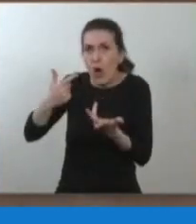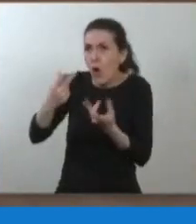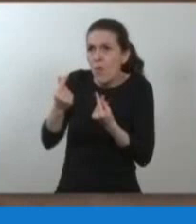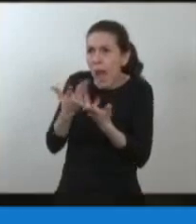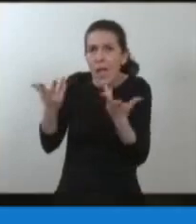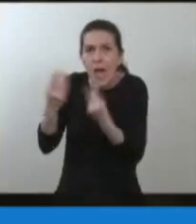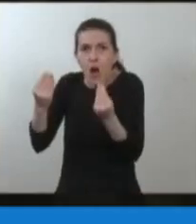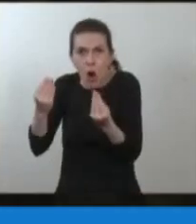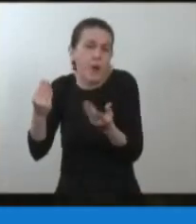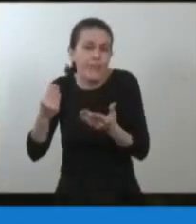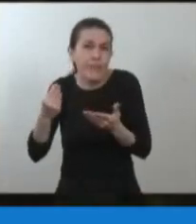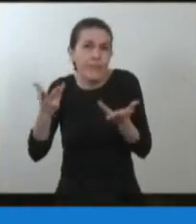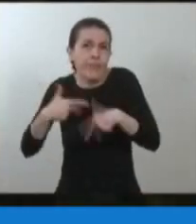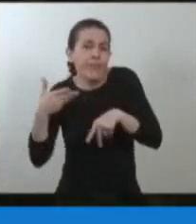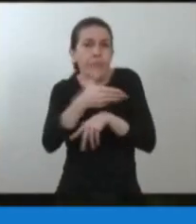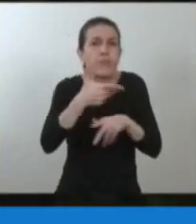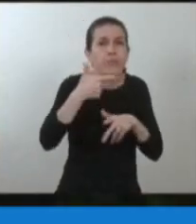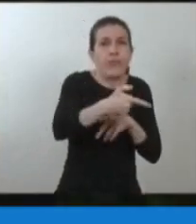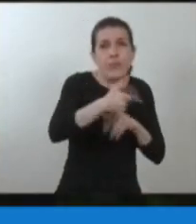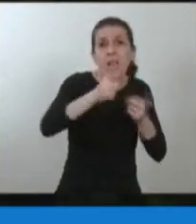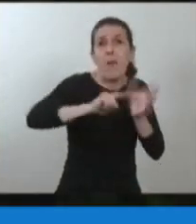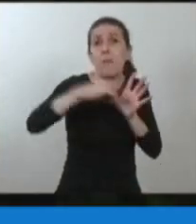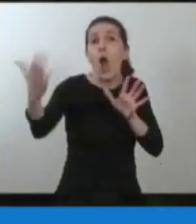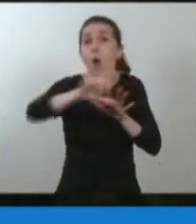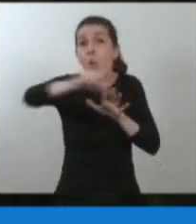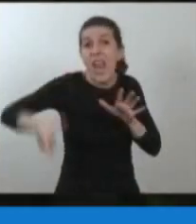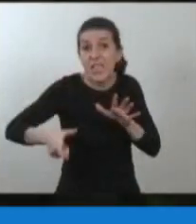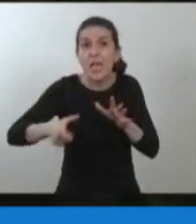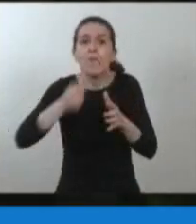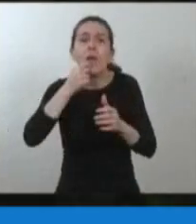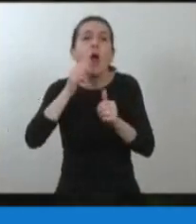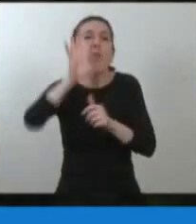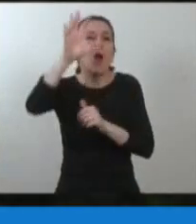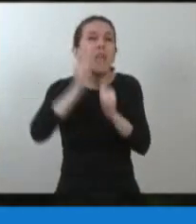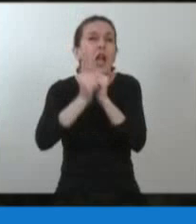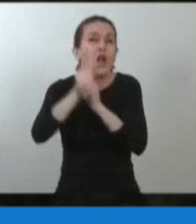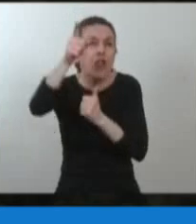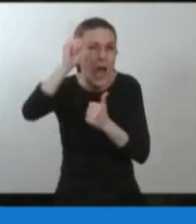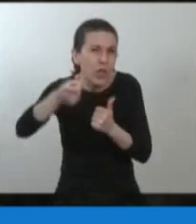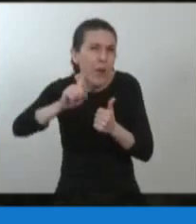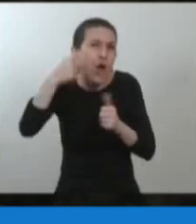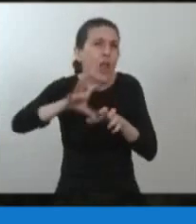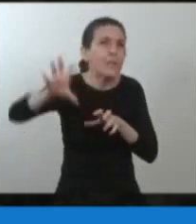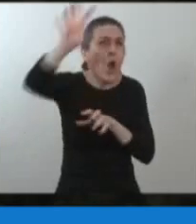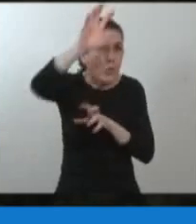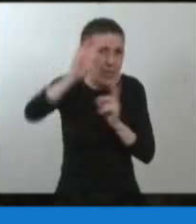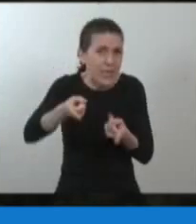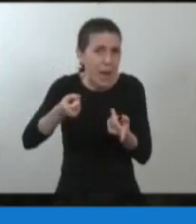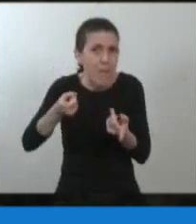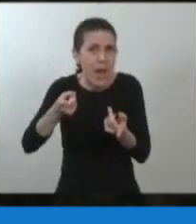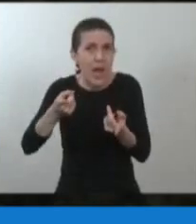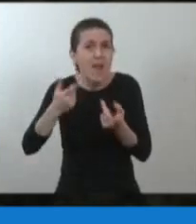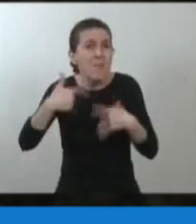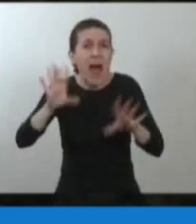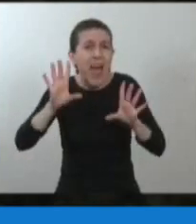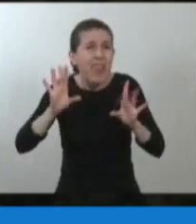que en la provincia de buenos aires también se ha instalado como el rosario y en muchos otros lados del país todo es mucho